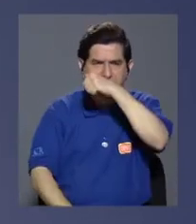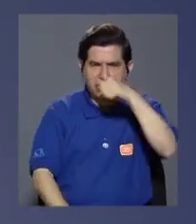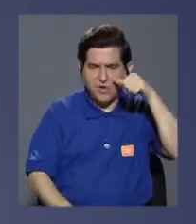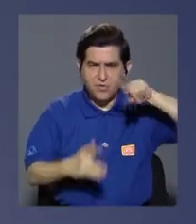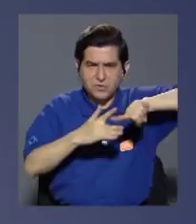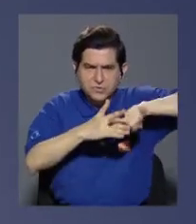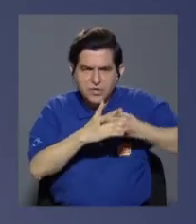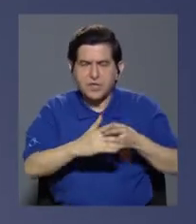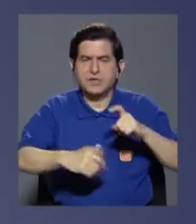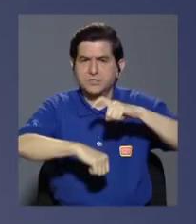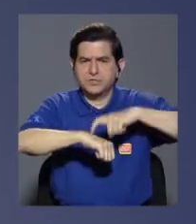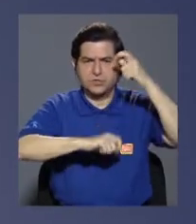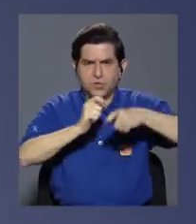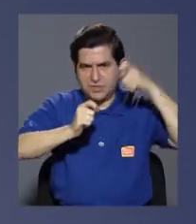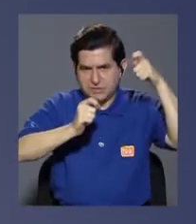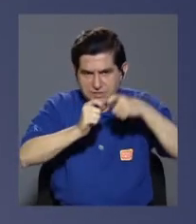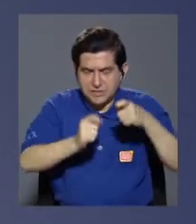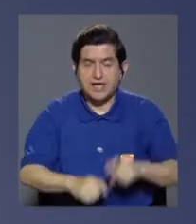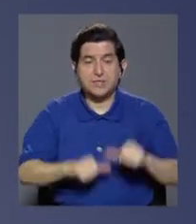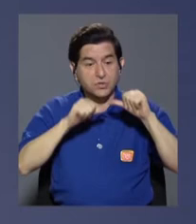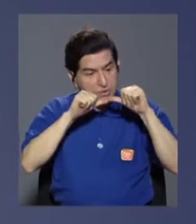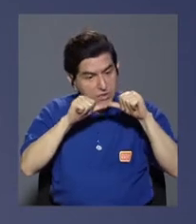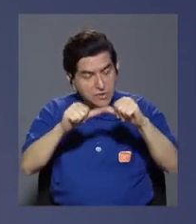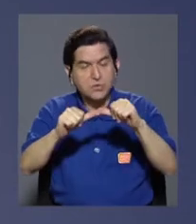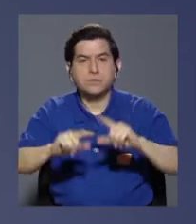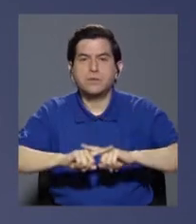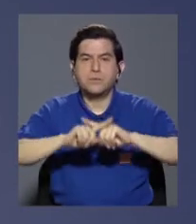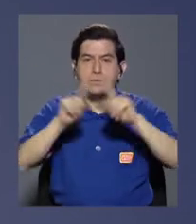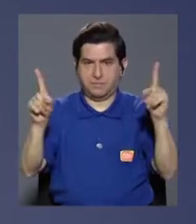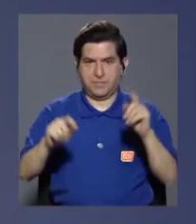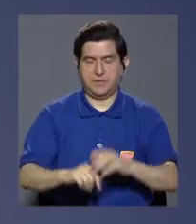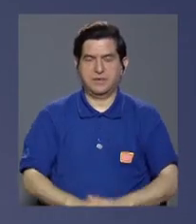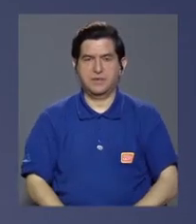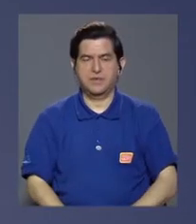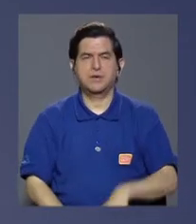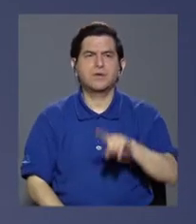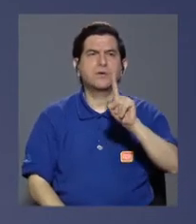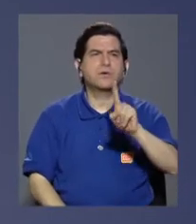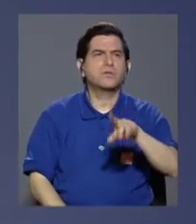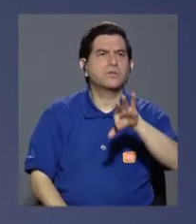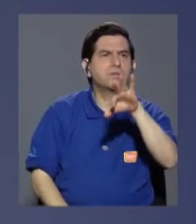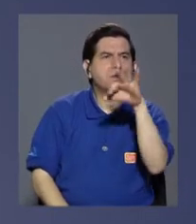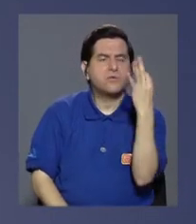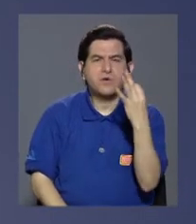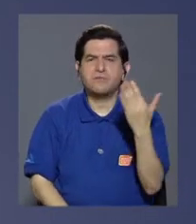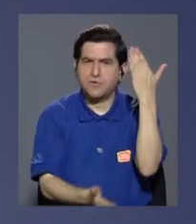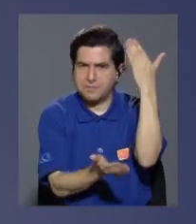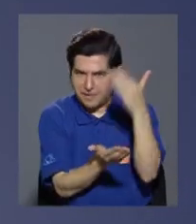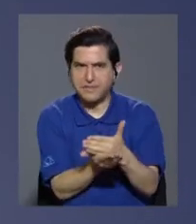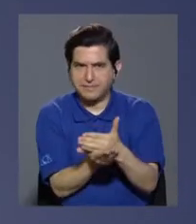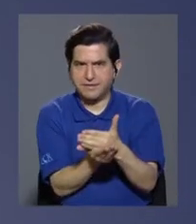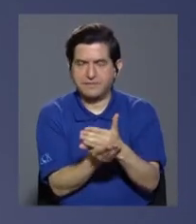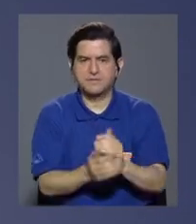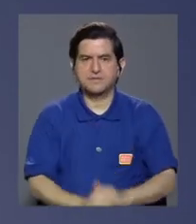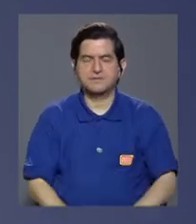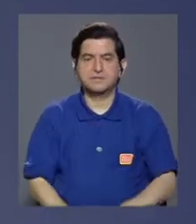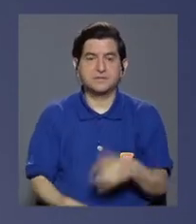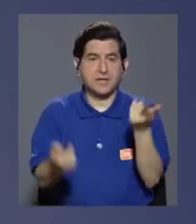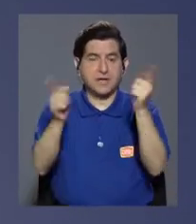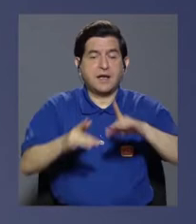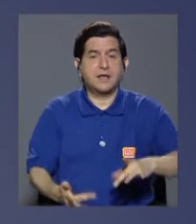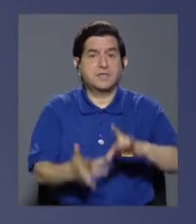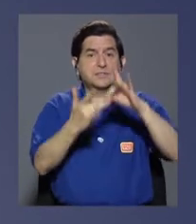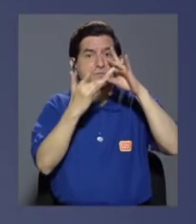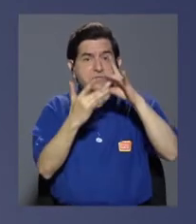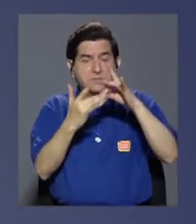que inició a momento determinado y que todavía continúa pero que ha sido de algún modo frenado en este